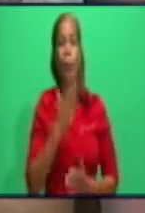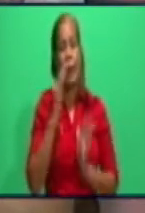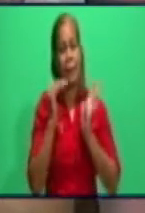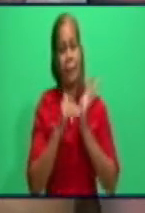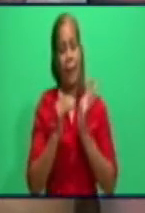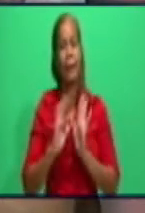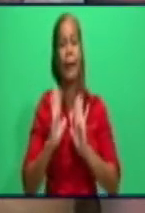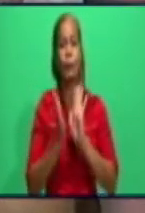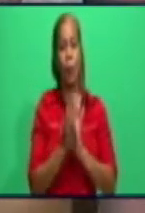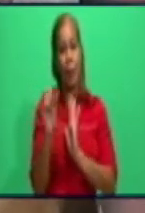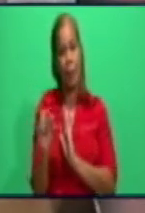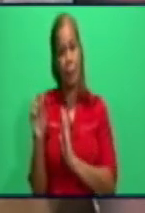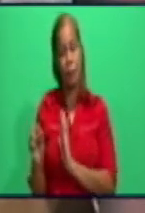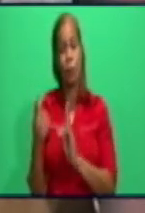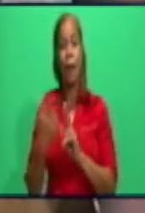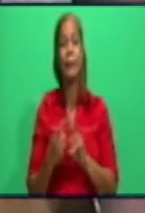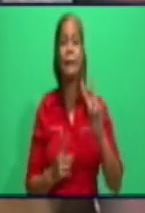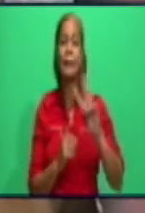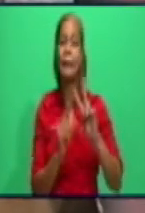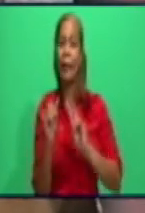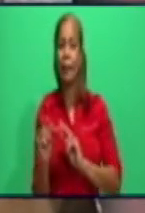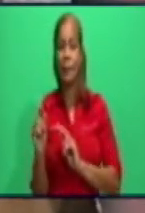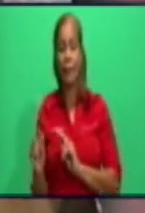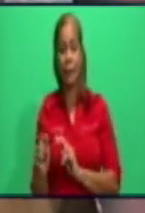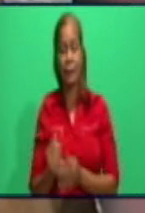televidentes. En primer lugar,